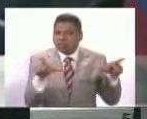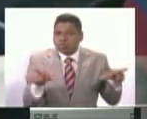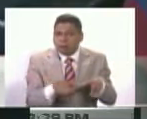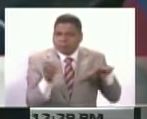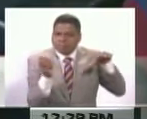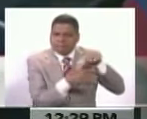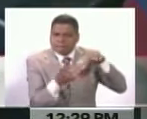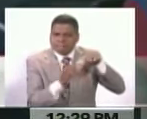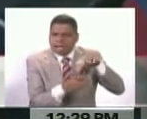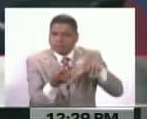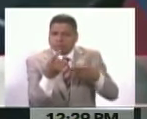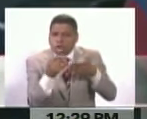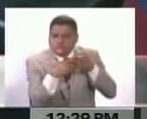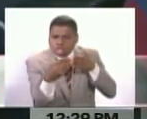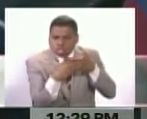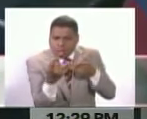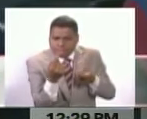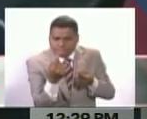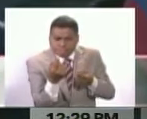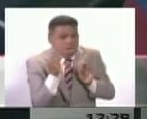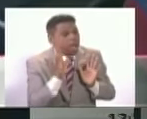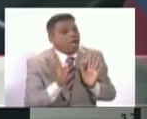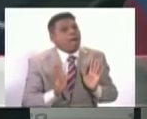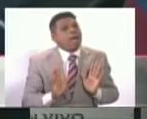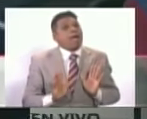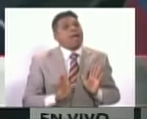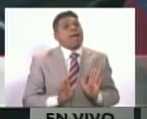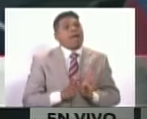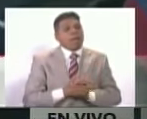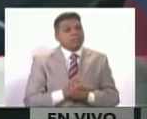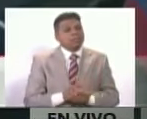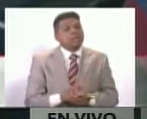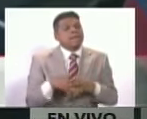Esto es un tema que nos preocupa muchísimo en Ecuador.